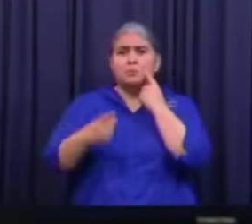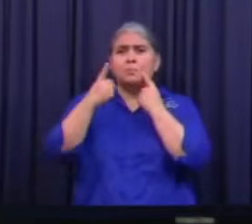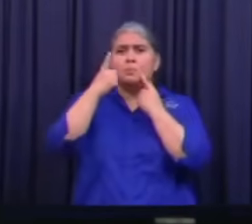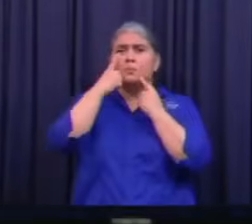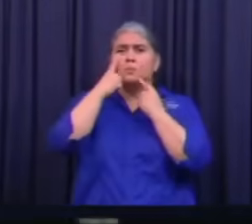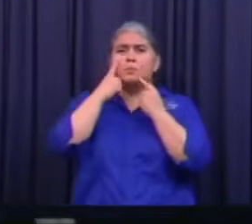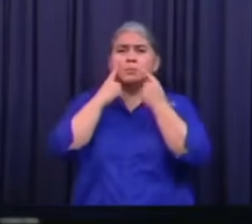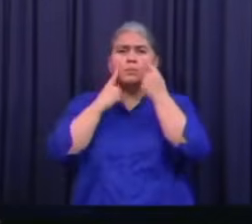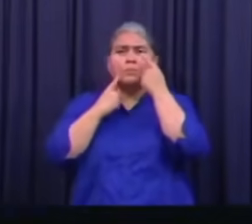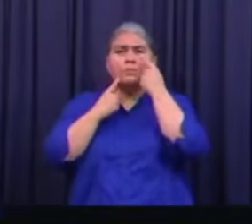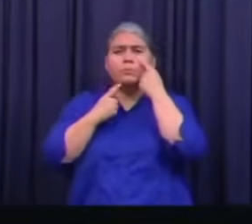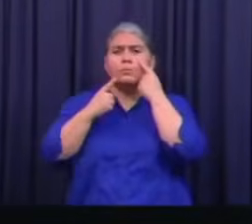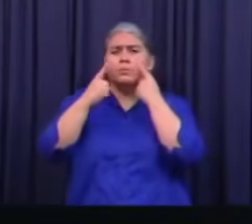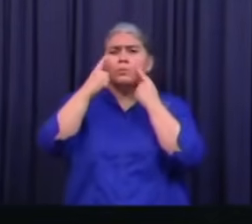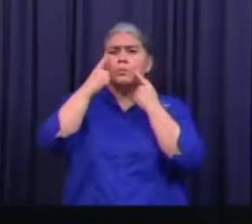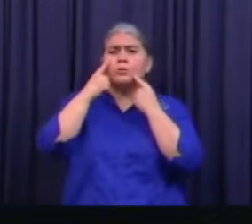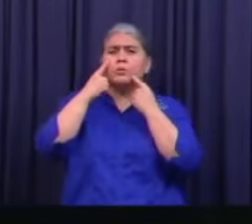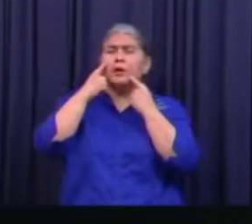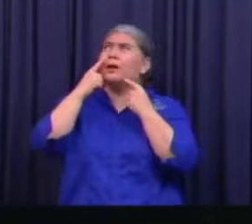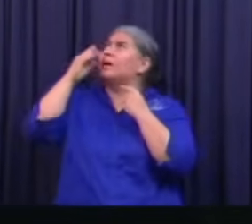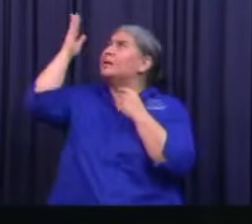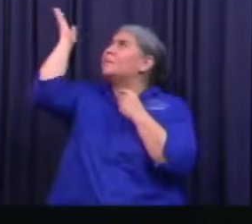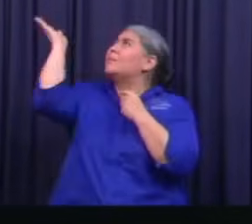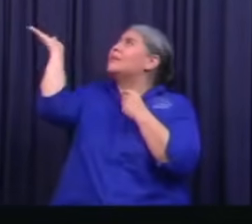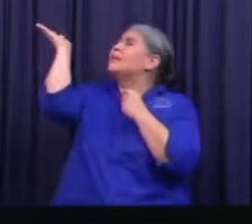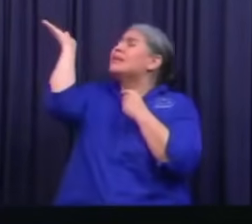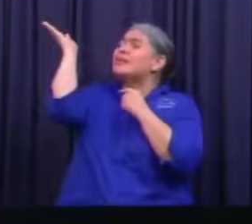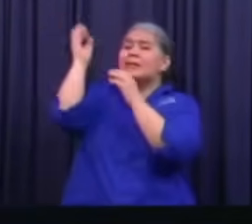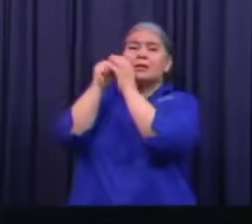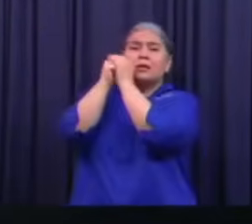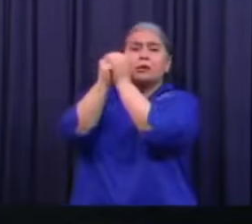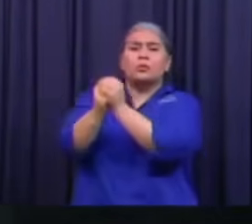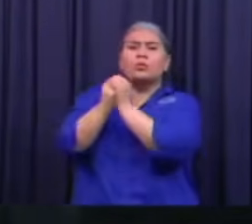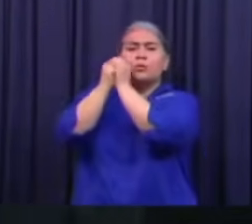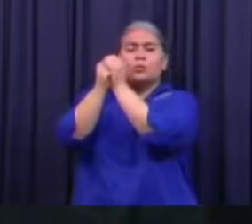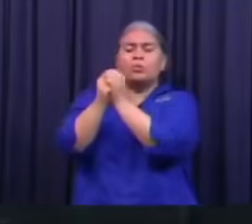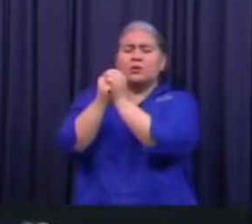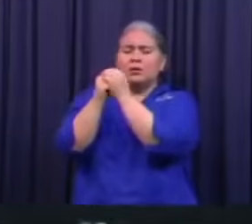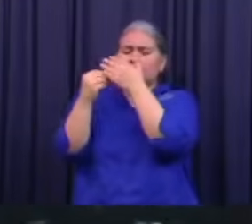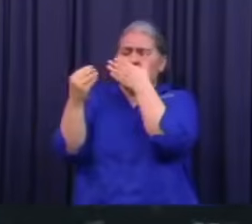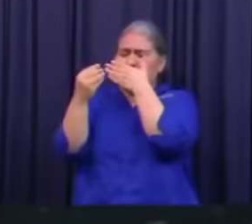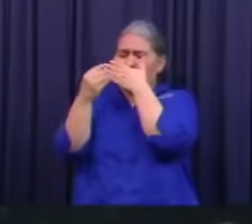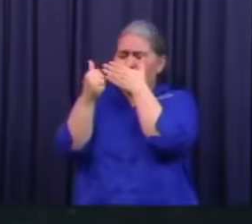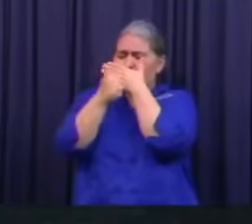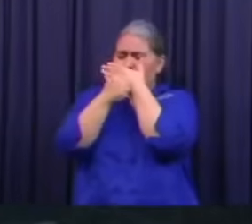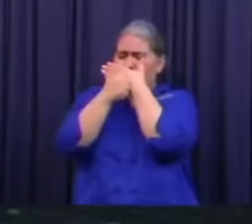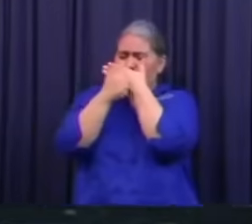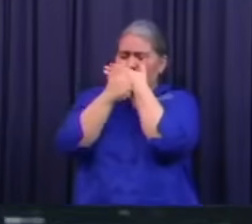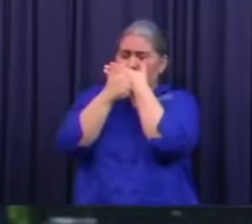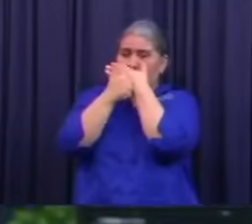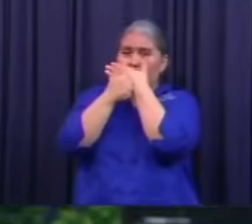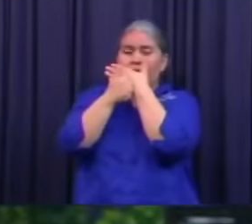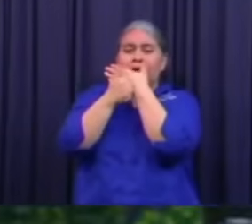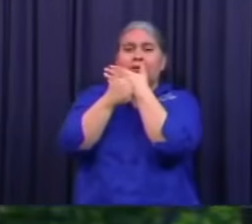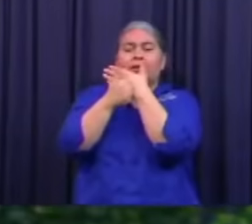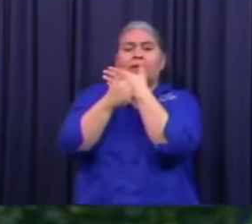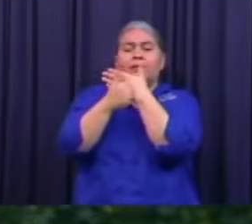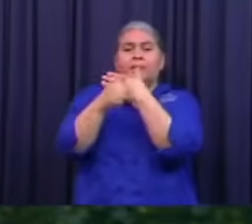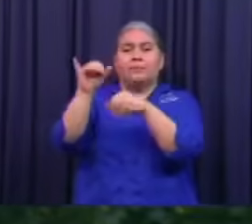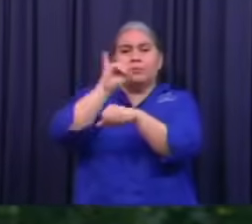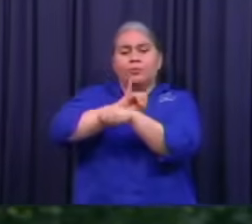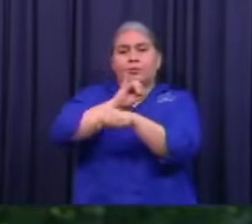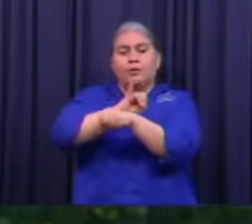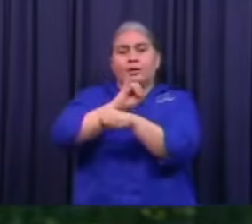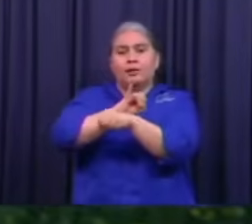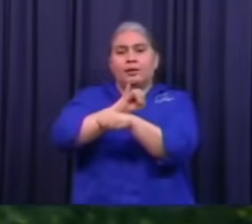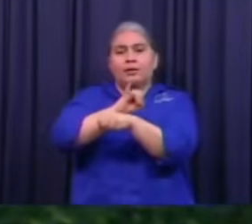es interceder es ayunar por el pueblo es lamentarnos por el pueblo